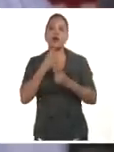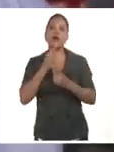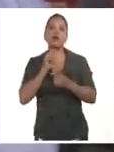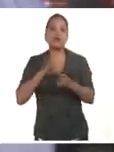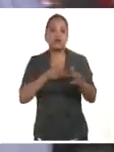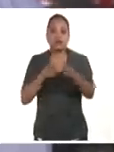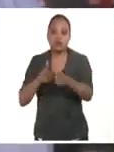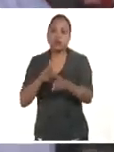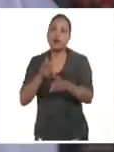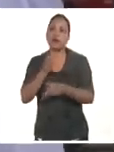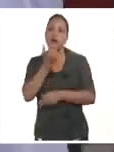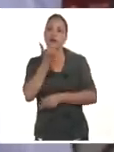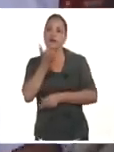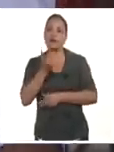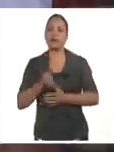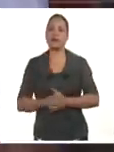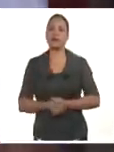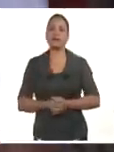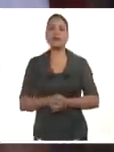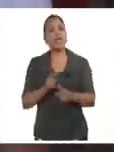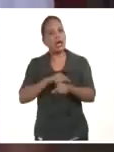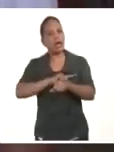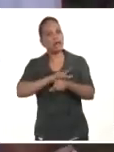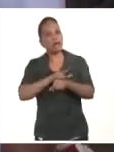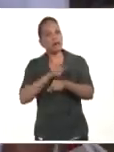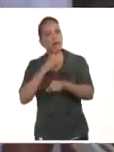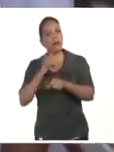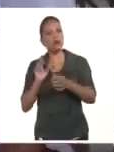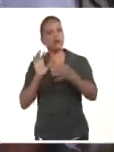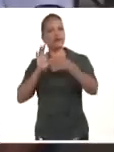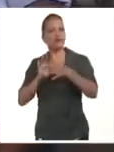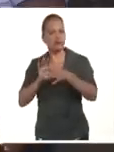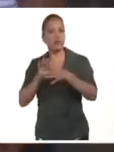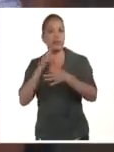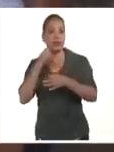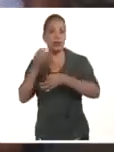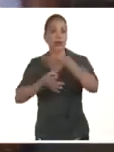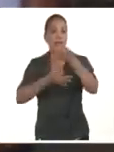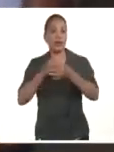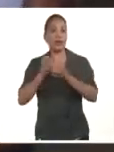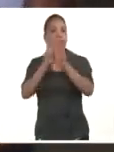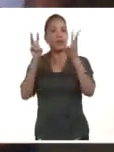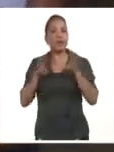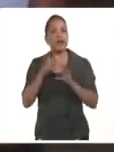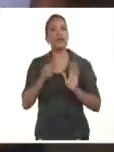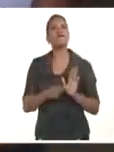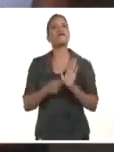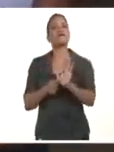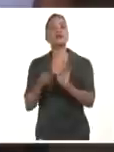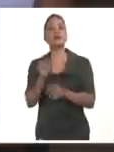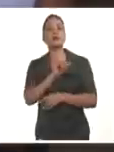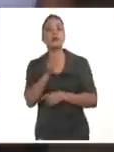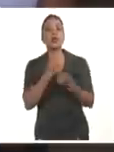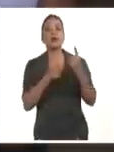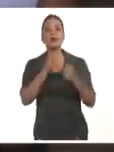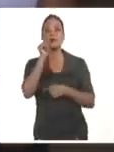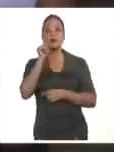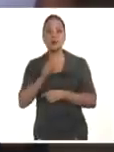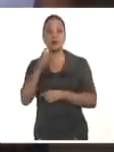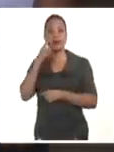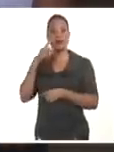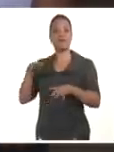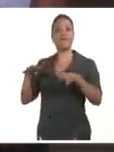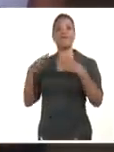función que estamos para salvar la vida. Sí, hace unos minutos en una transmisión en directo que hacíamos a través de redes sociales, pues le mostrábamos también a quienes nos siguen a través de